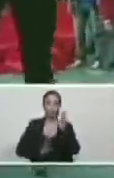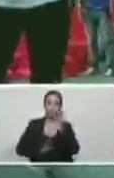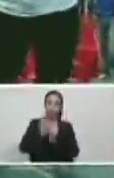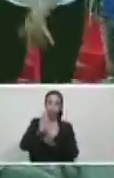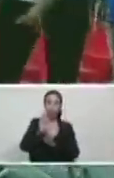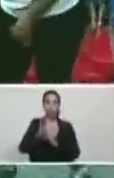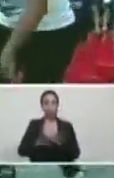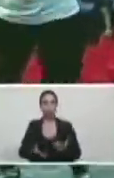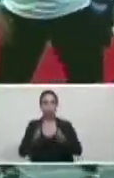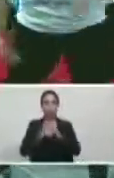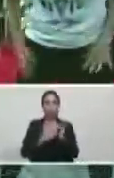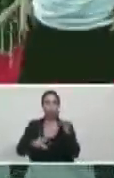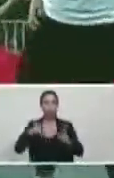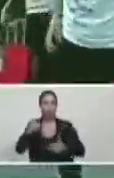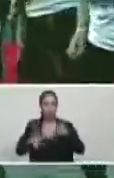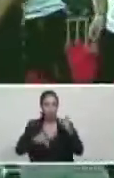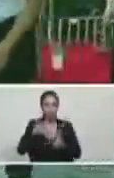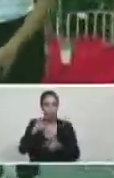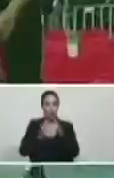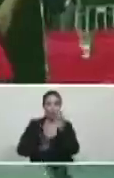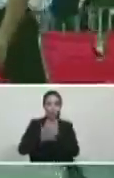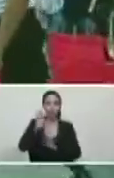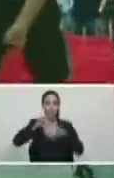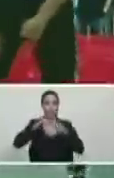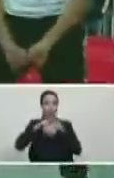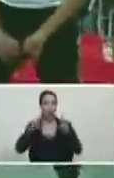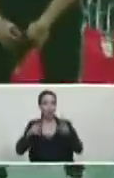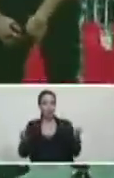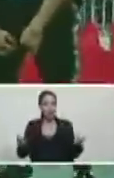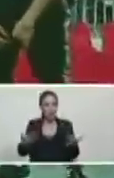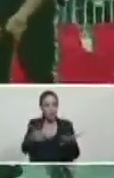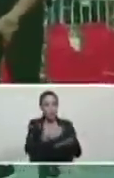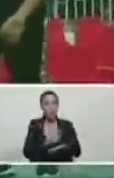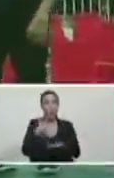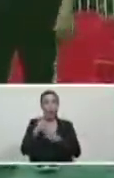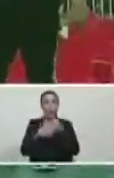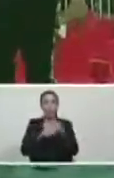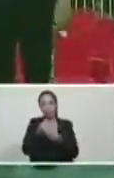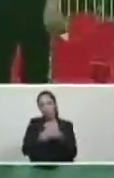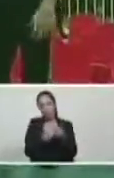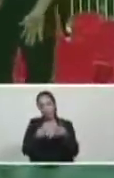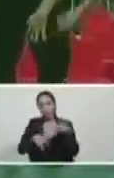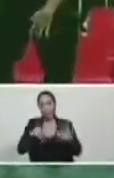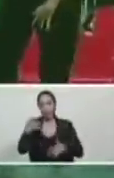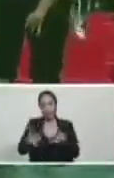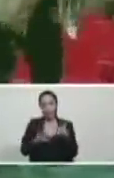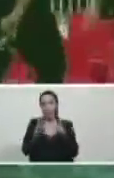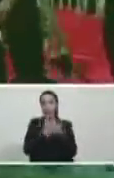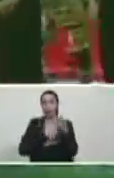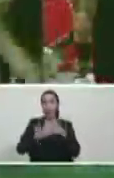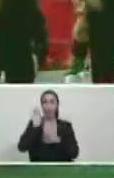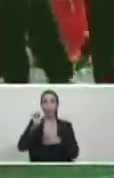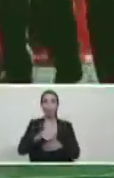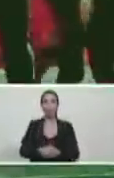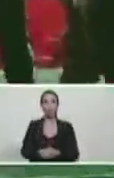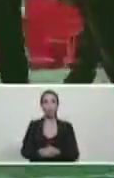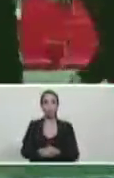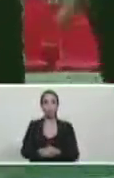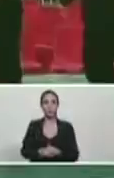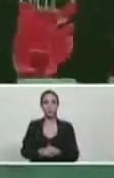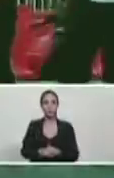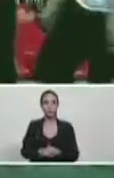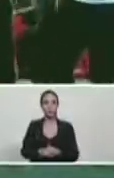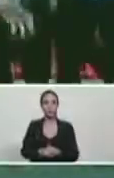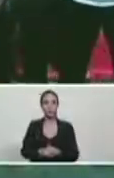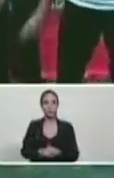lo que es este gran movimiento pacificador que se desarrolla en todo el pueblo venezolano, en todo el territorio nacional,